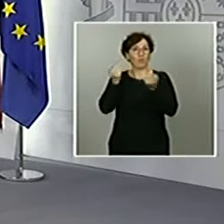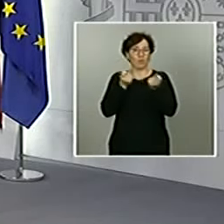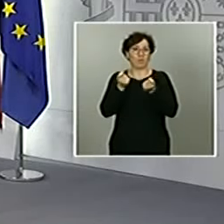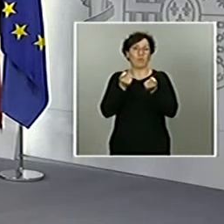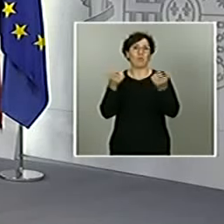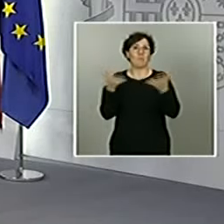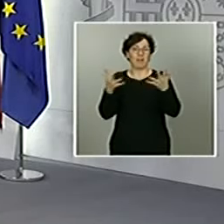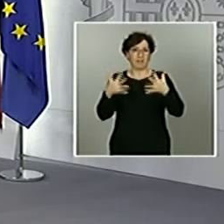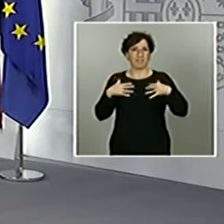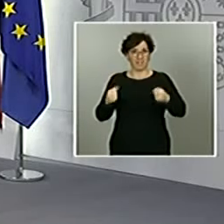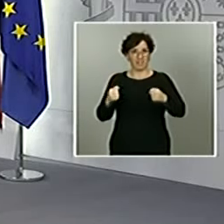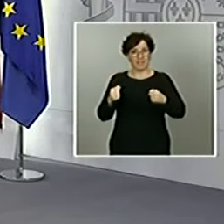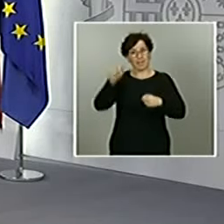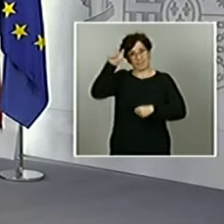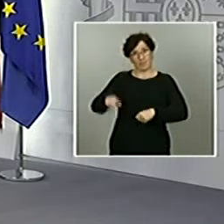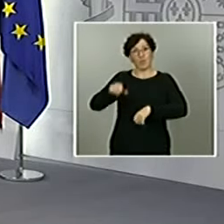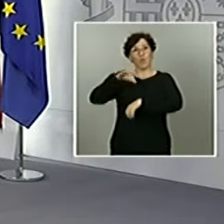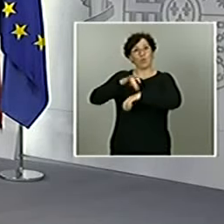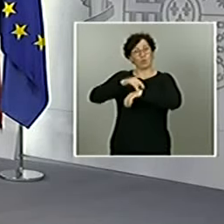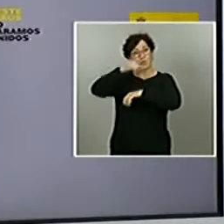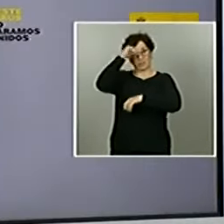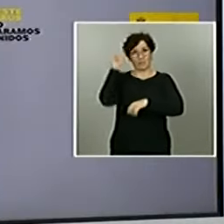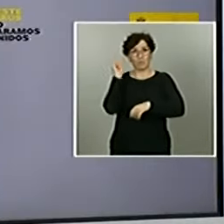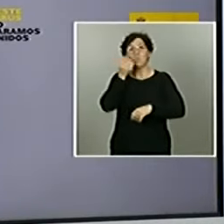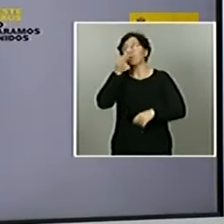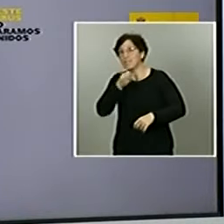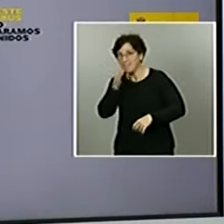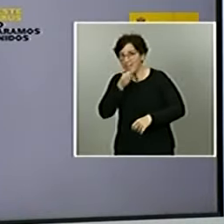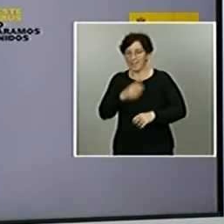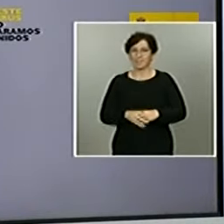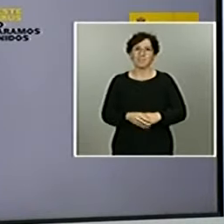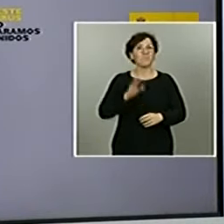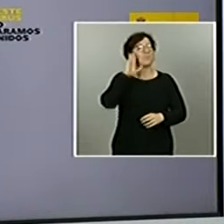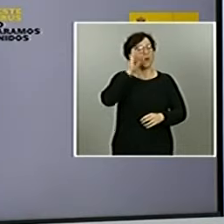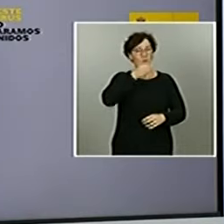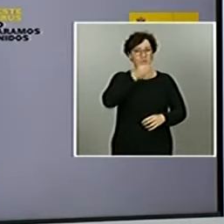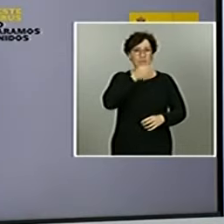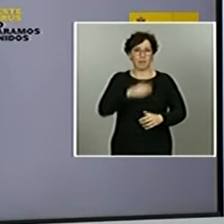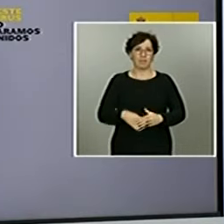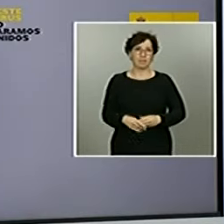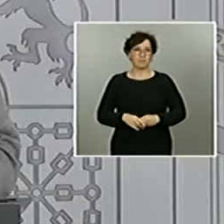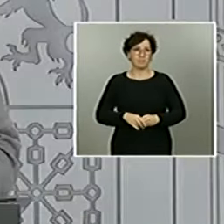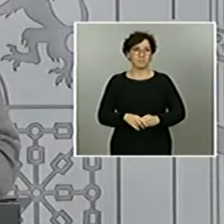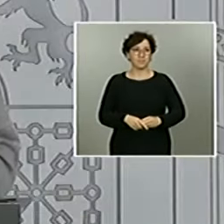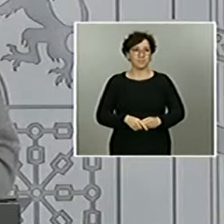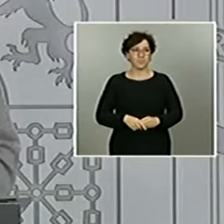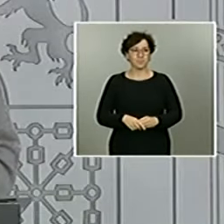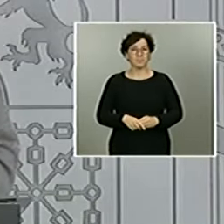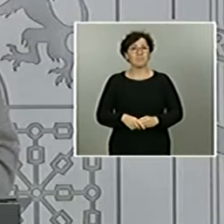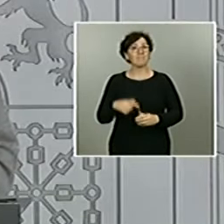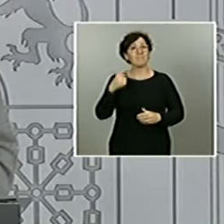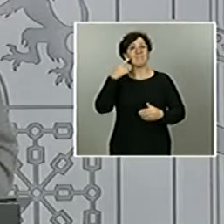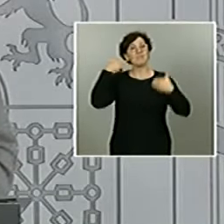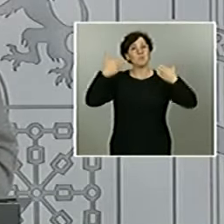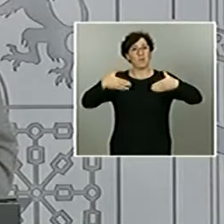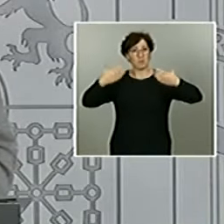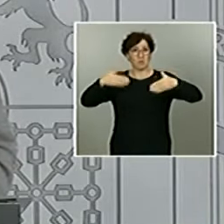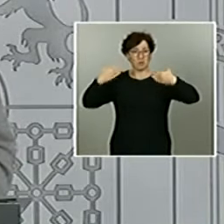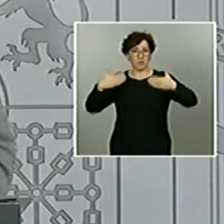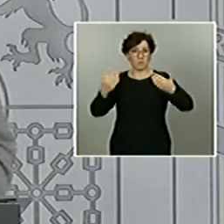Vamos a recordar que ha descendido el número de fallecidos, son 138 y el total de fallecidos en nuestro país asciende